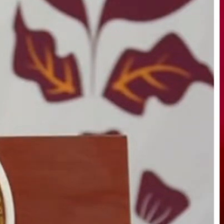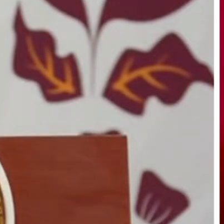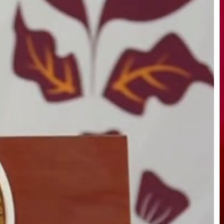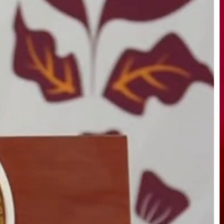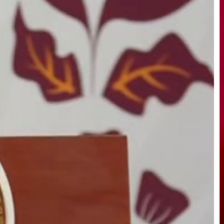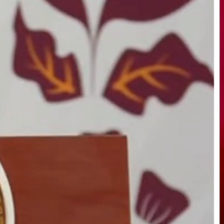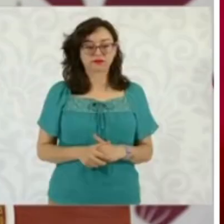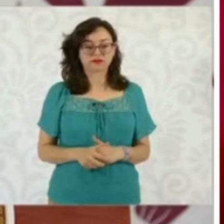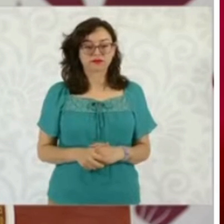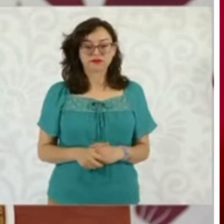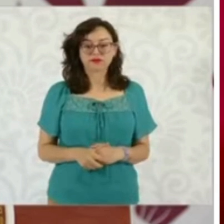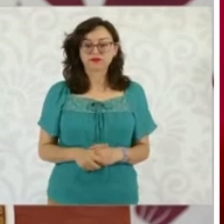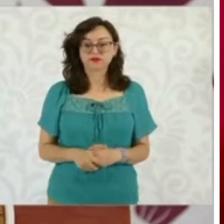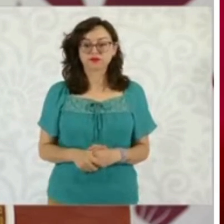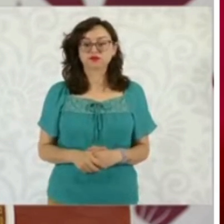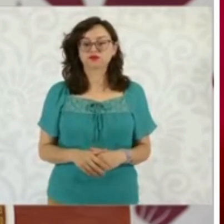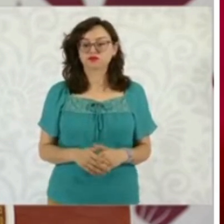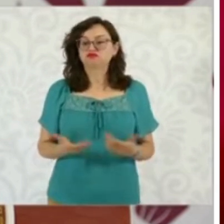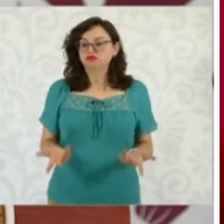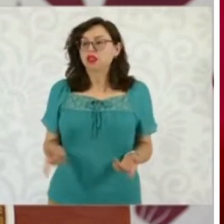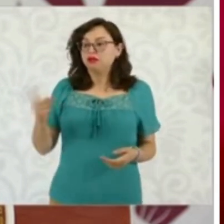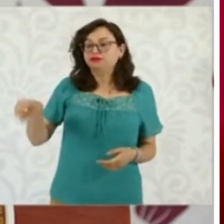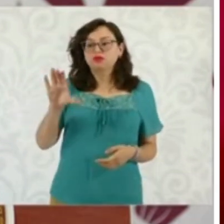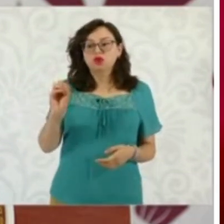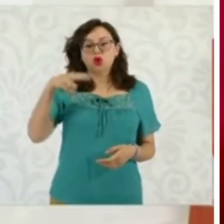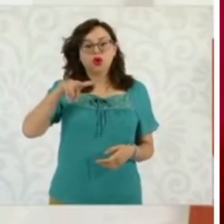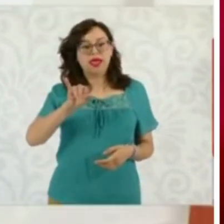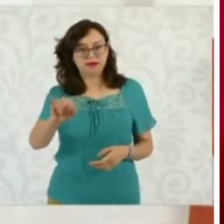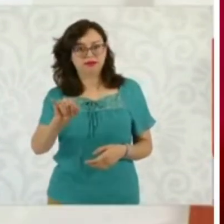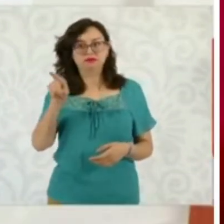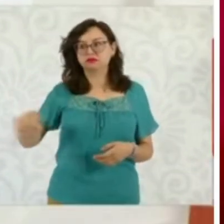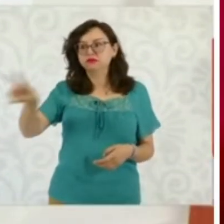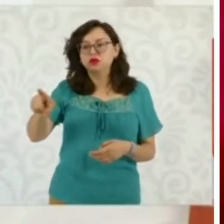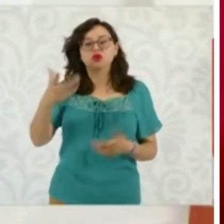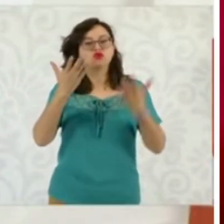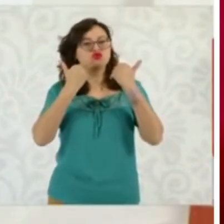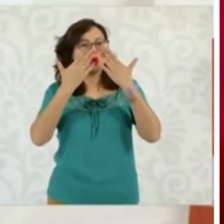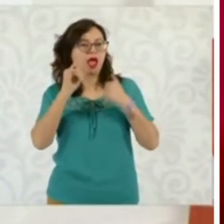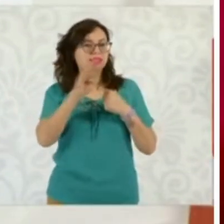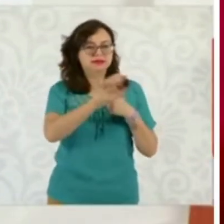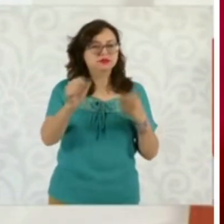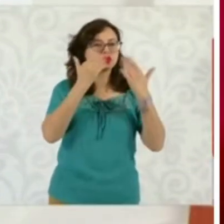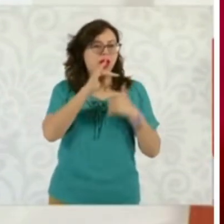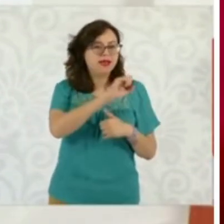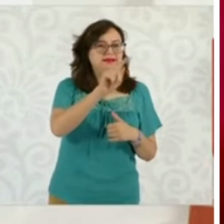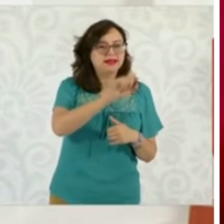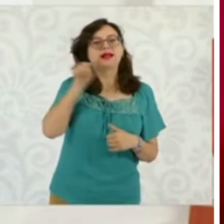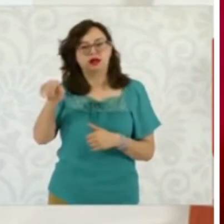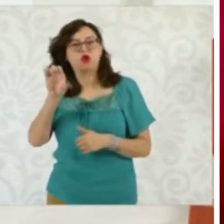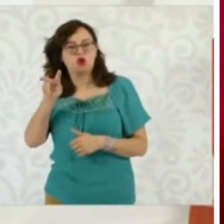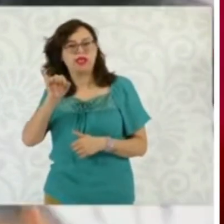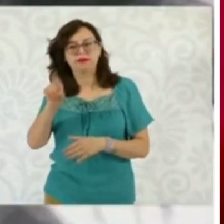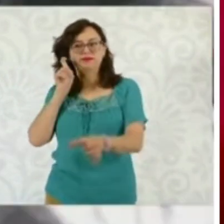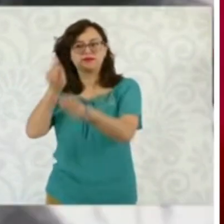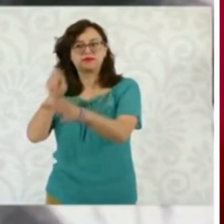Y también a precios muy accesibles. Se está buscando que quién accede a estas viviendas, los que ganan 1 a 2 salarios mínimos, o sea,